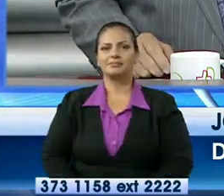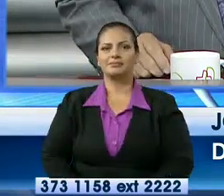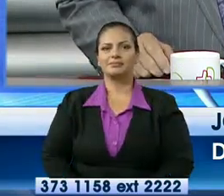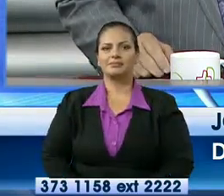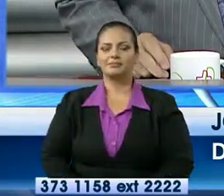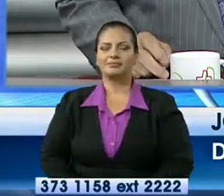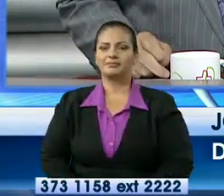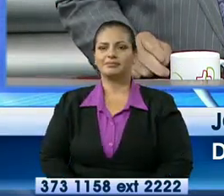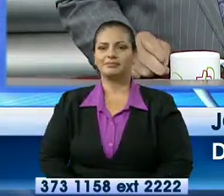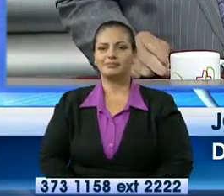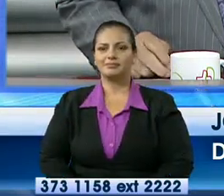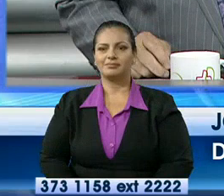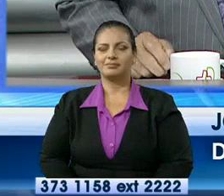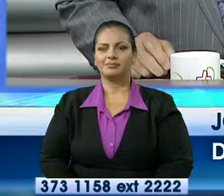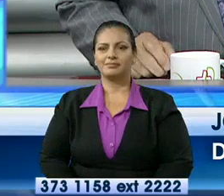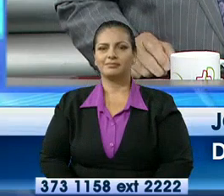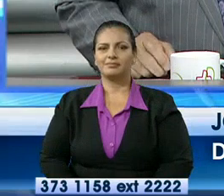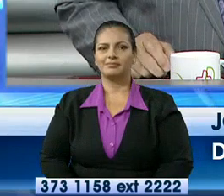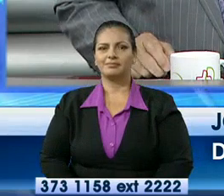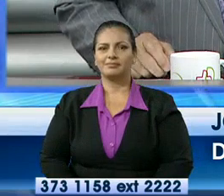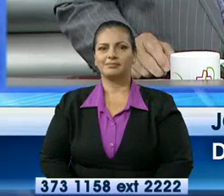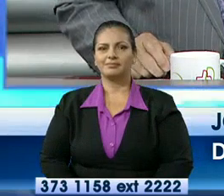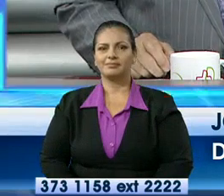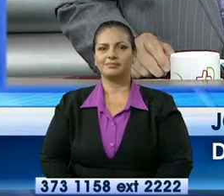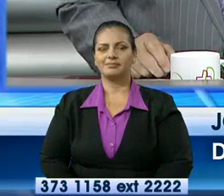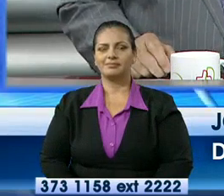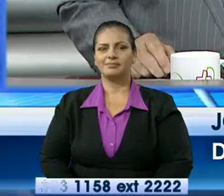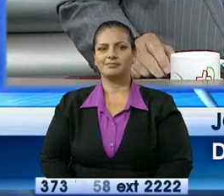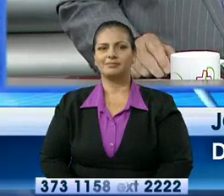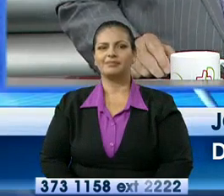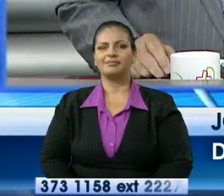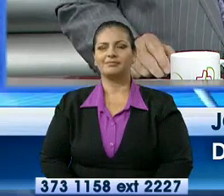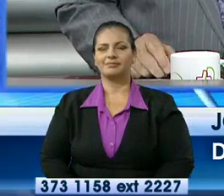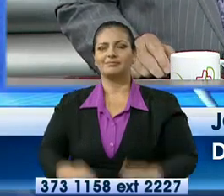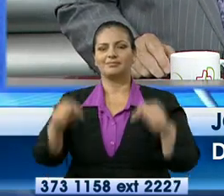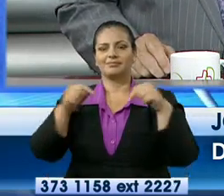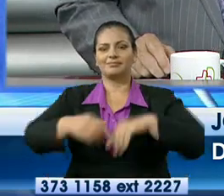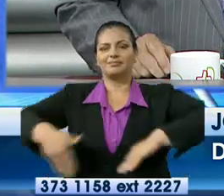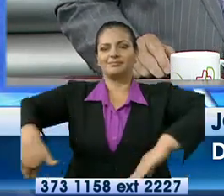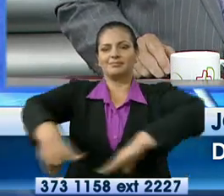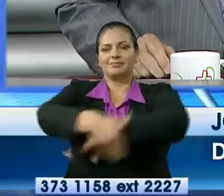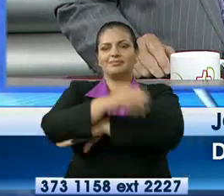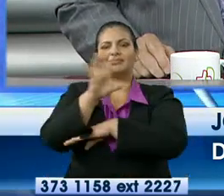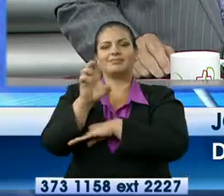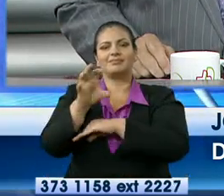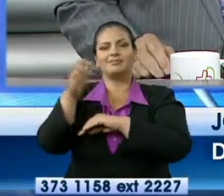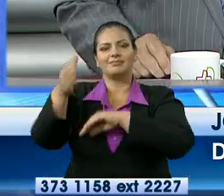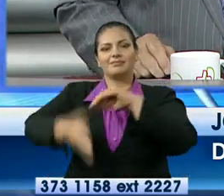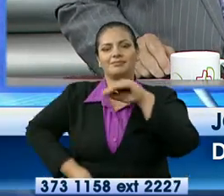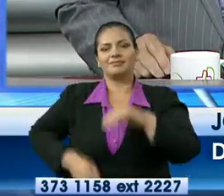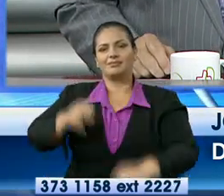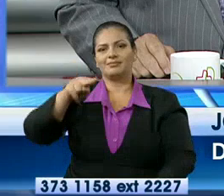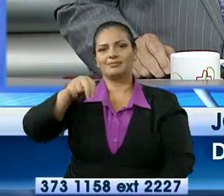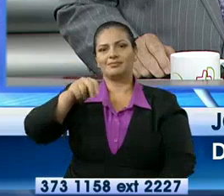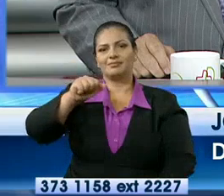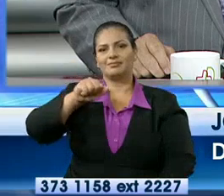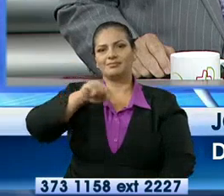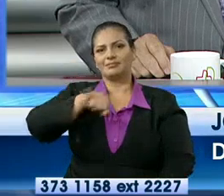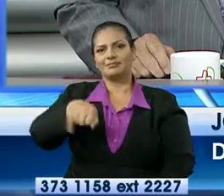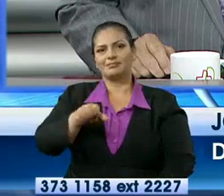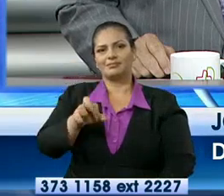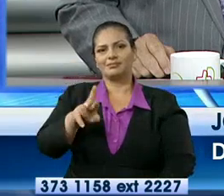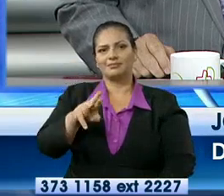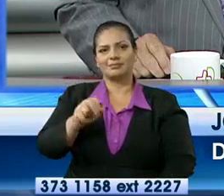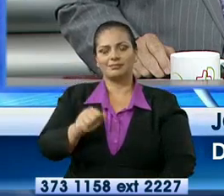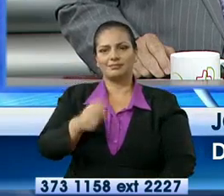Me imagino. Bueno, sí. Hugo, nosotros nos movimos un poquito y ahora estamos desde la 15 y Capitán Nájera. Como ustedes pueden apreciar, acá continuamos con